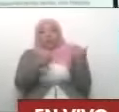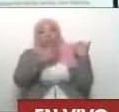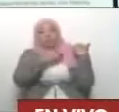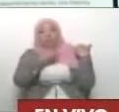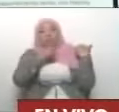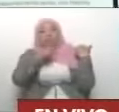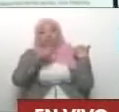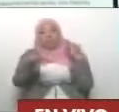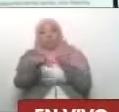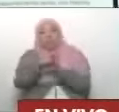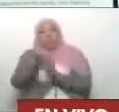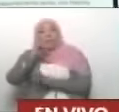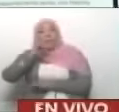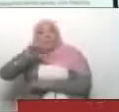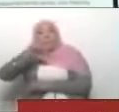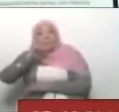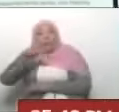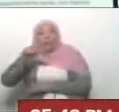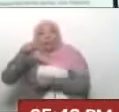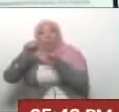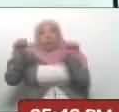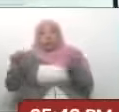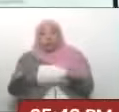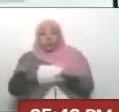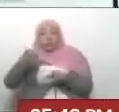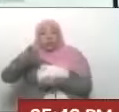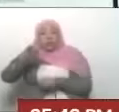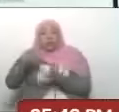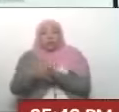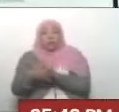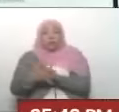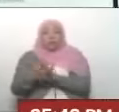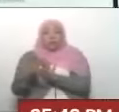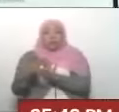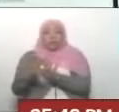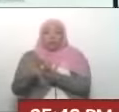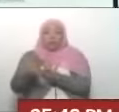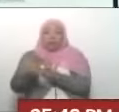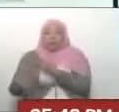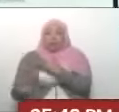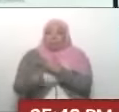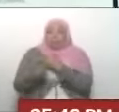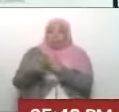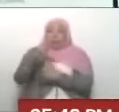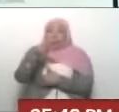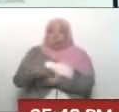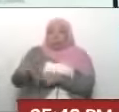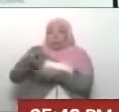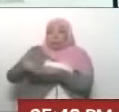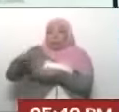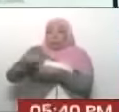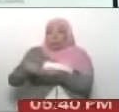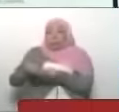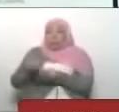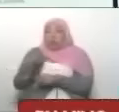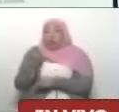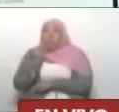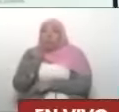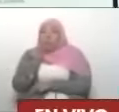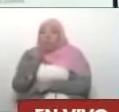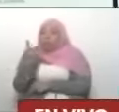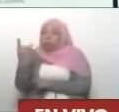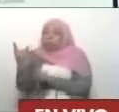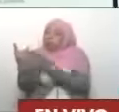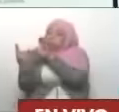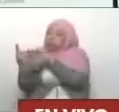daños letales a través de su plataforma. Imagínense la influencia y el impacto que tiene el auge de las redes sociales, la penetración